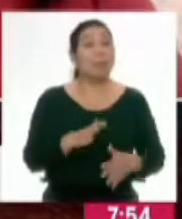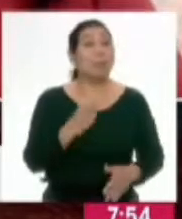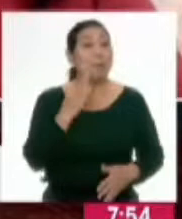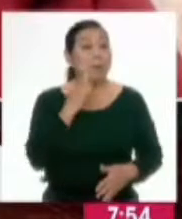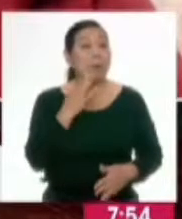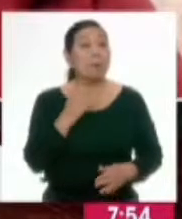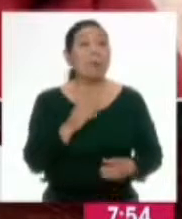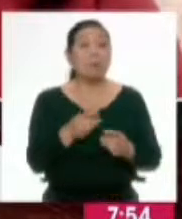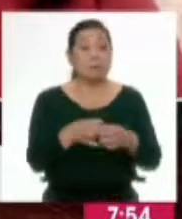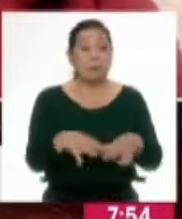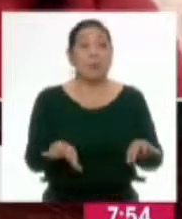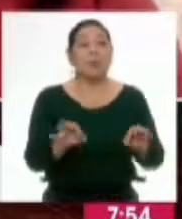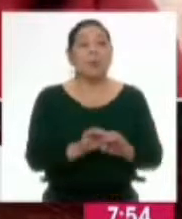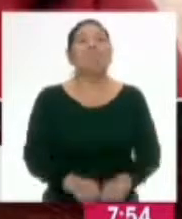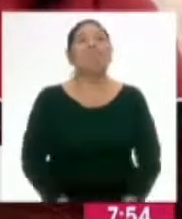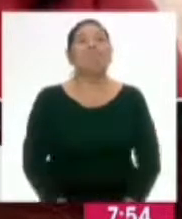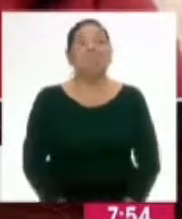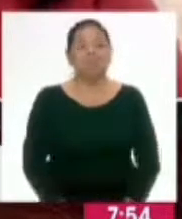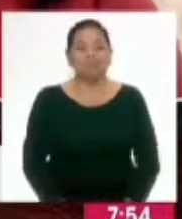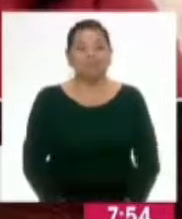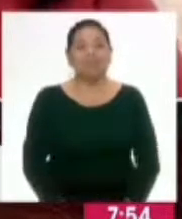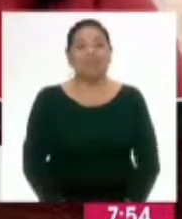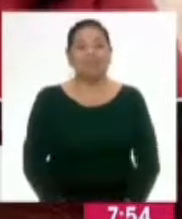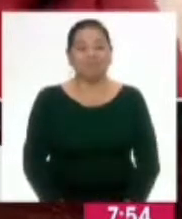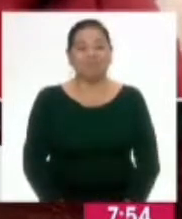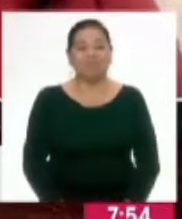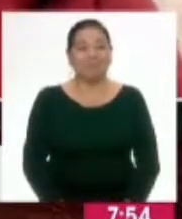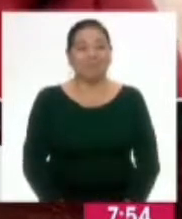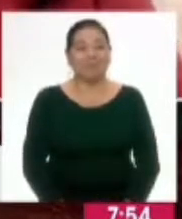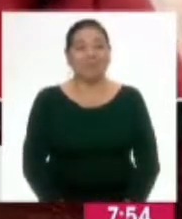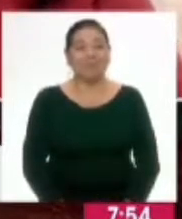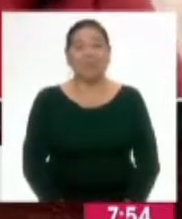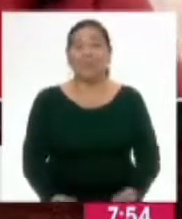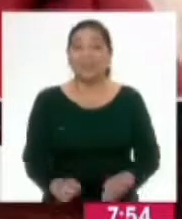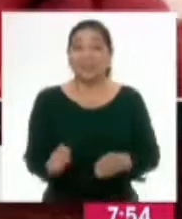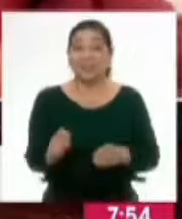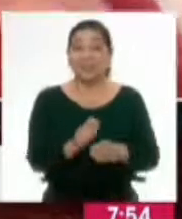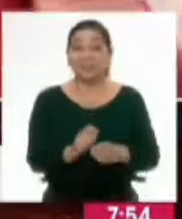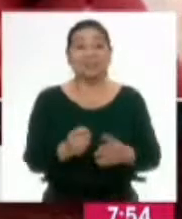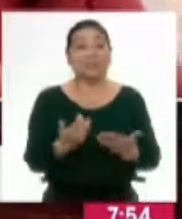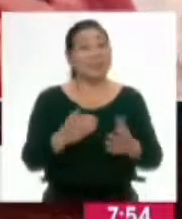los responsables. Así es, Nicolás. Tarea pendiente.